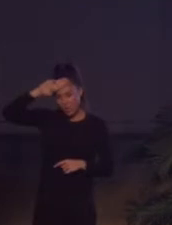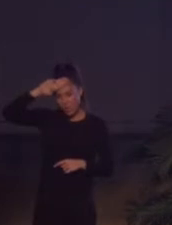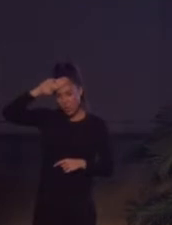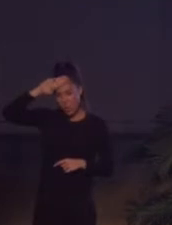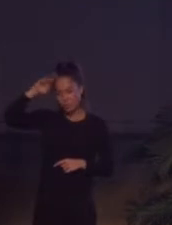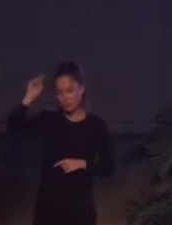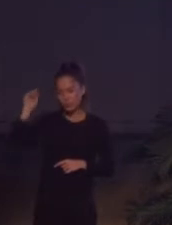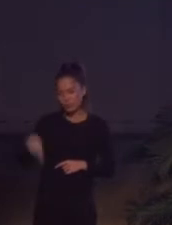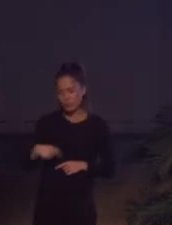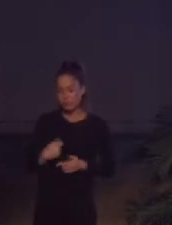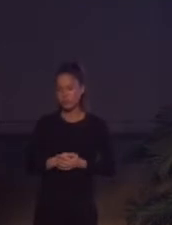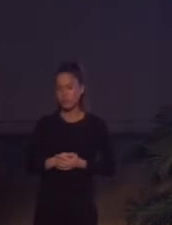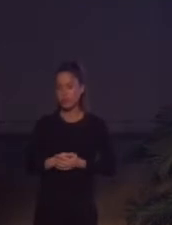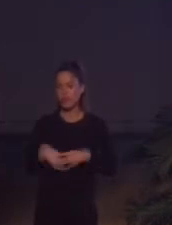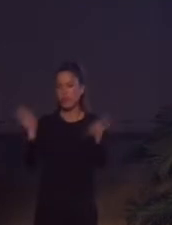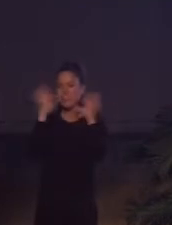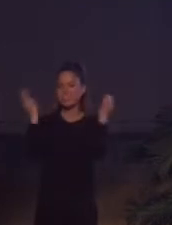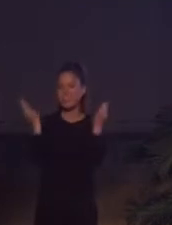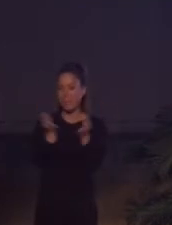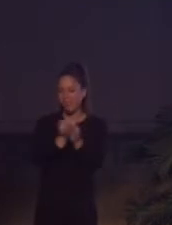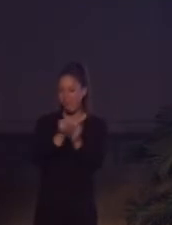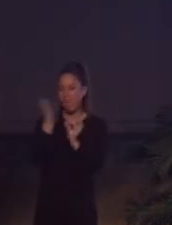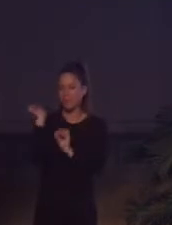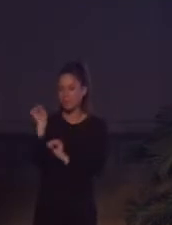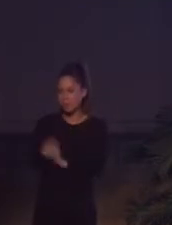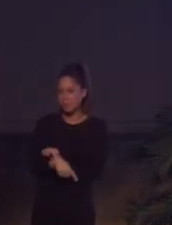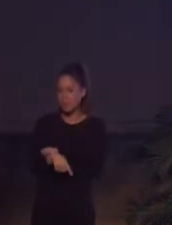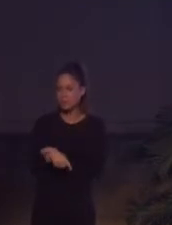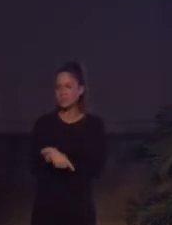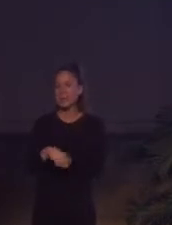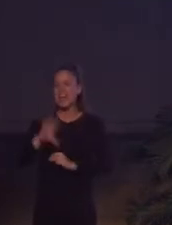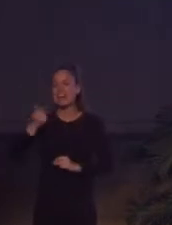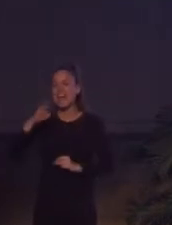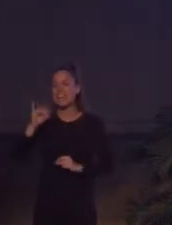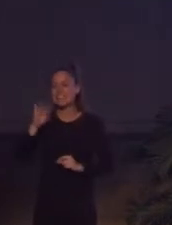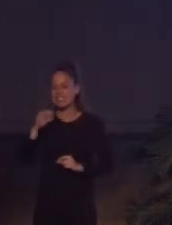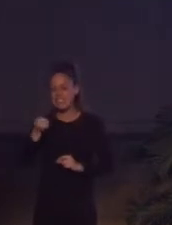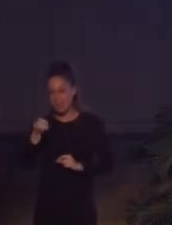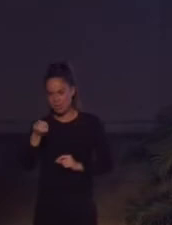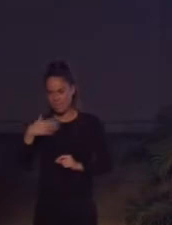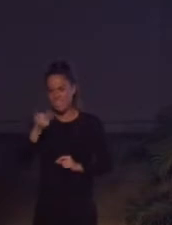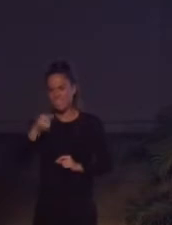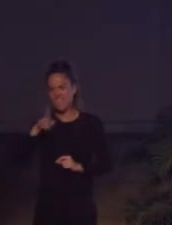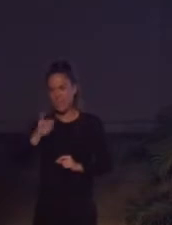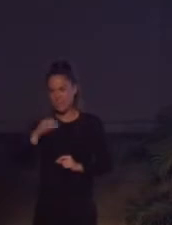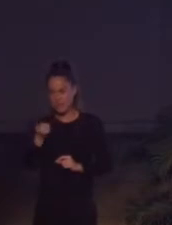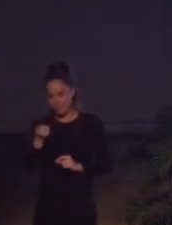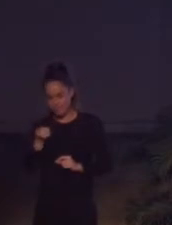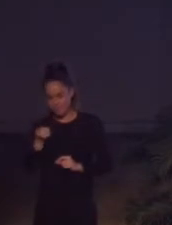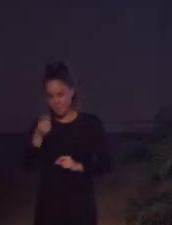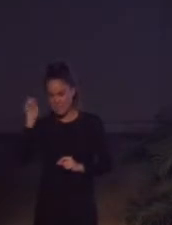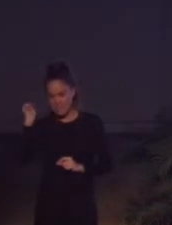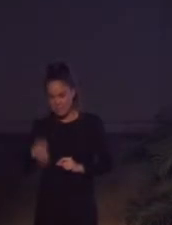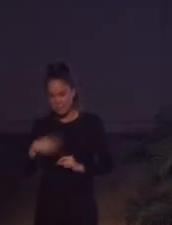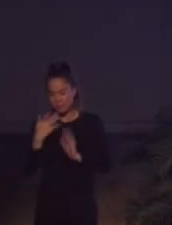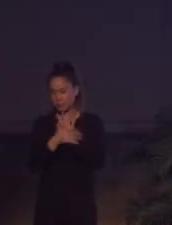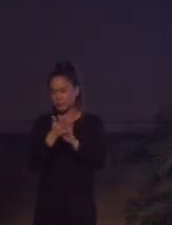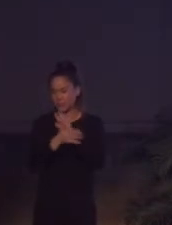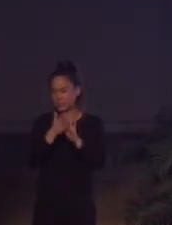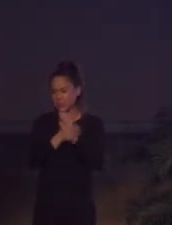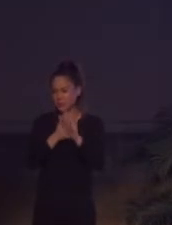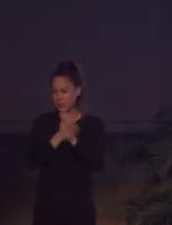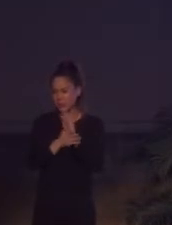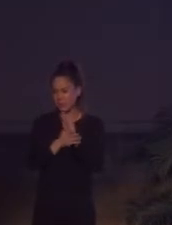una senadora, y además también tienen otro santuario. Katia Faria, que nos habló de